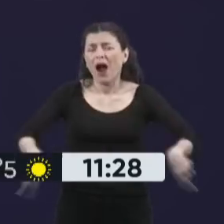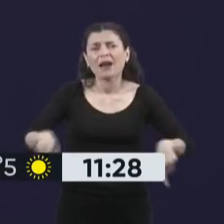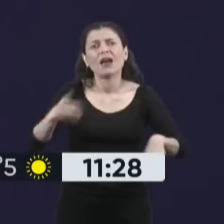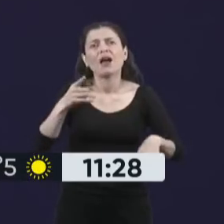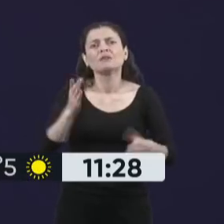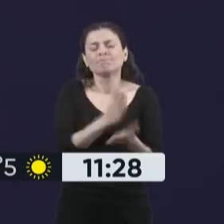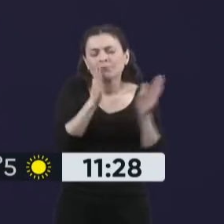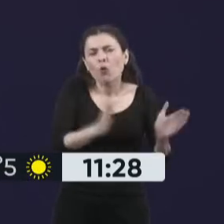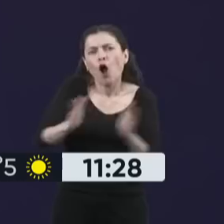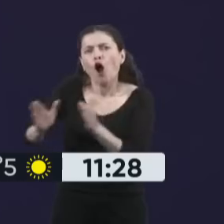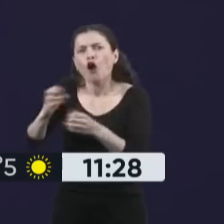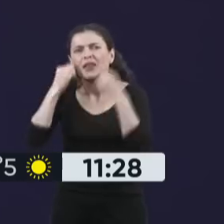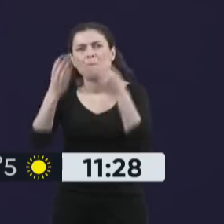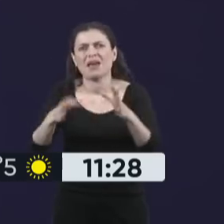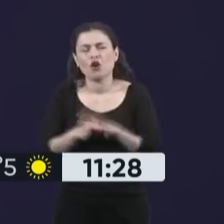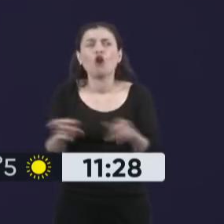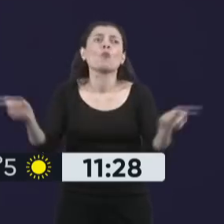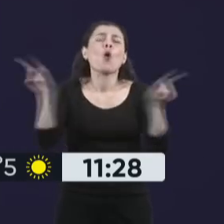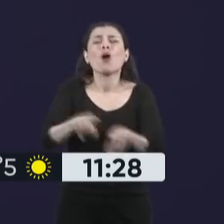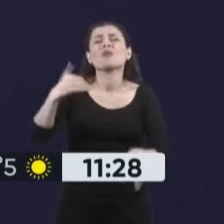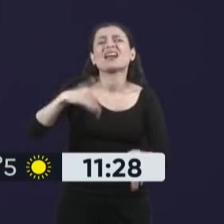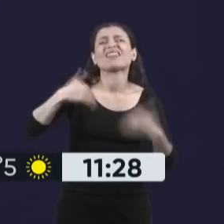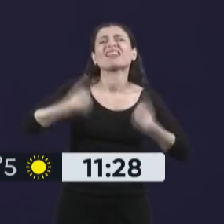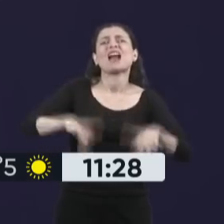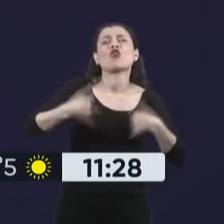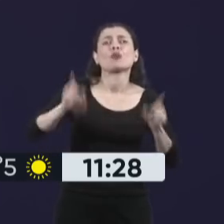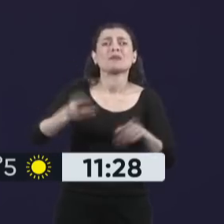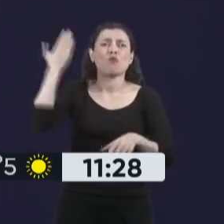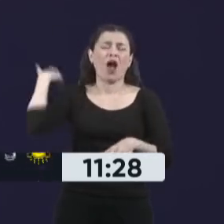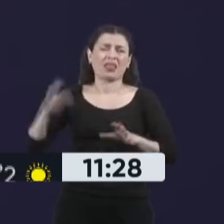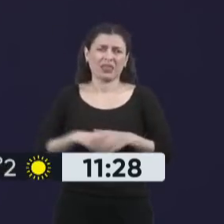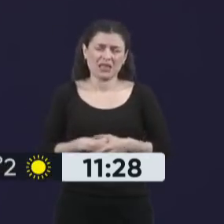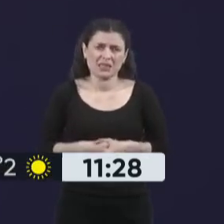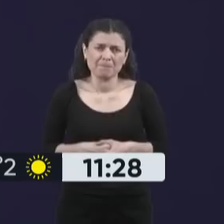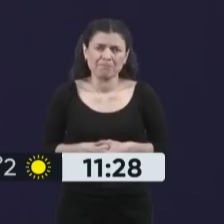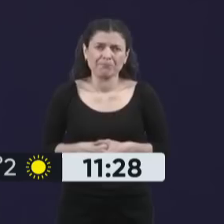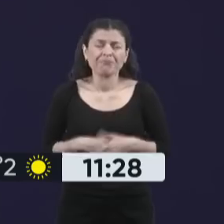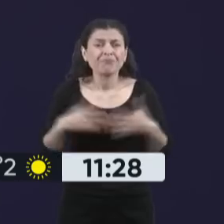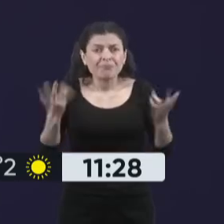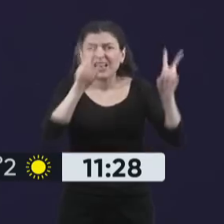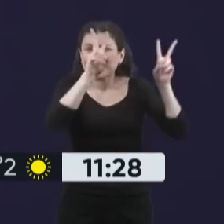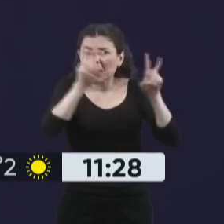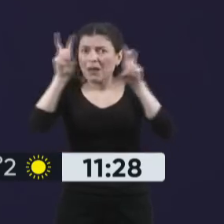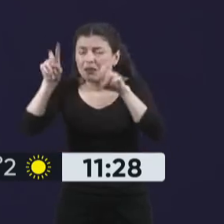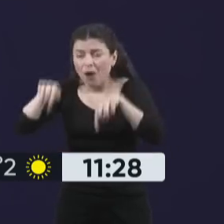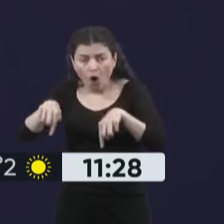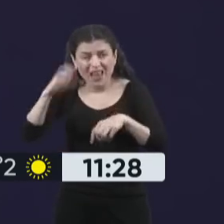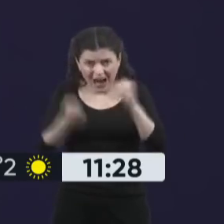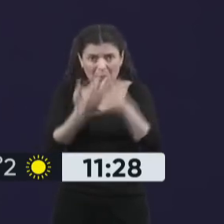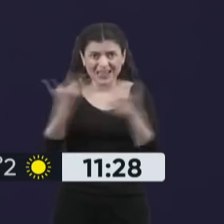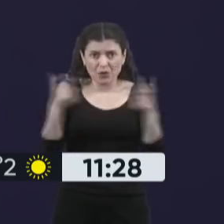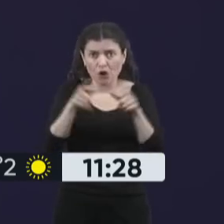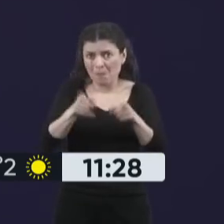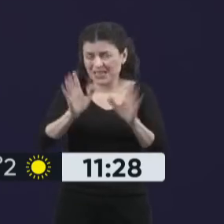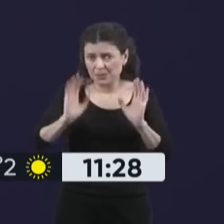nuevo en una Argentina un poquito más normal. Así que esos fueron los temas de gabinete. Con respecto a lo